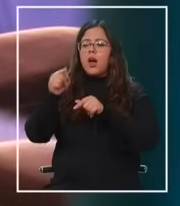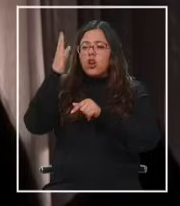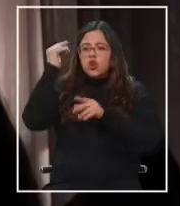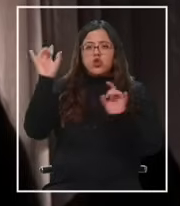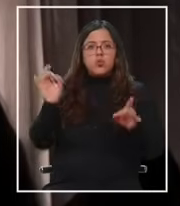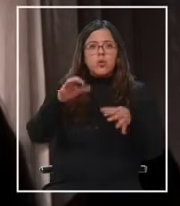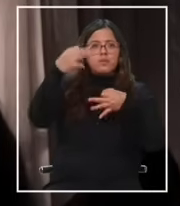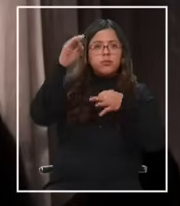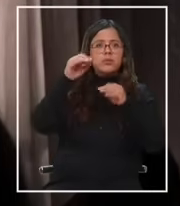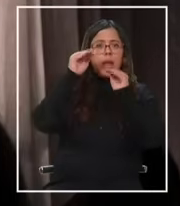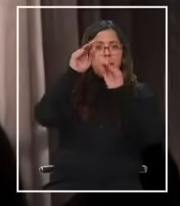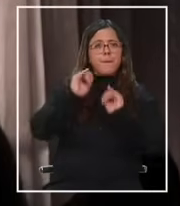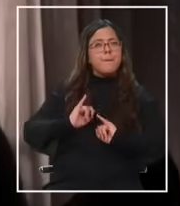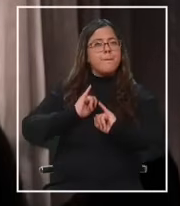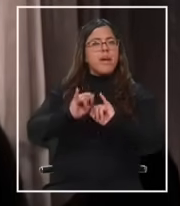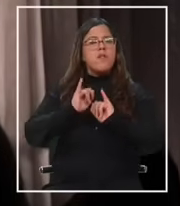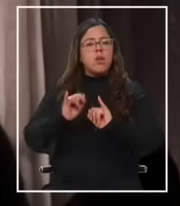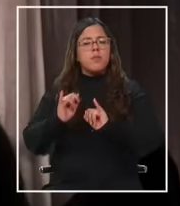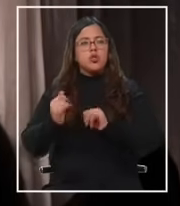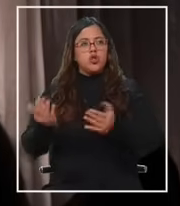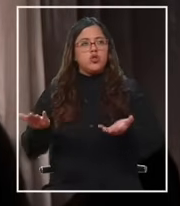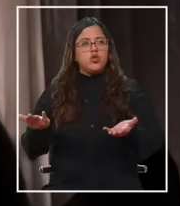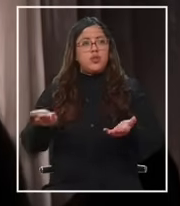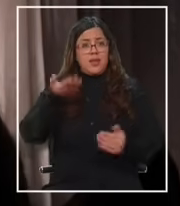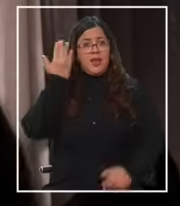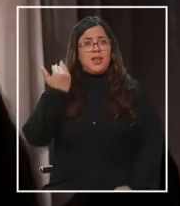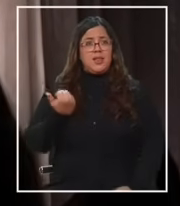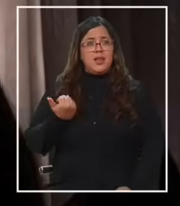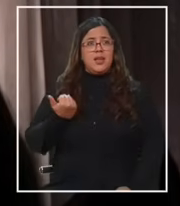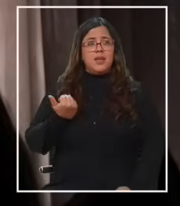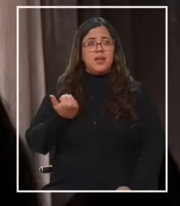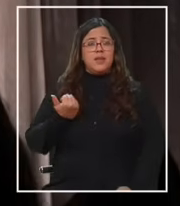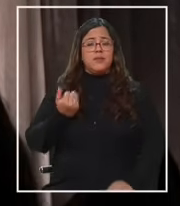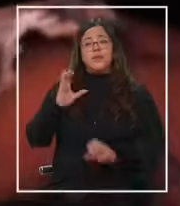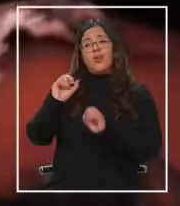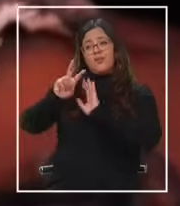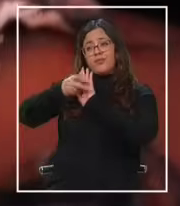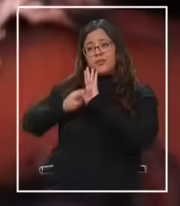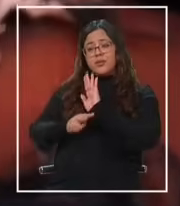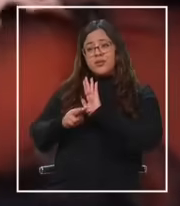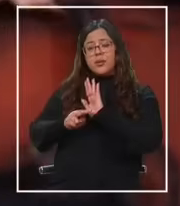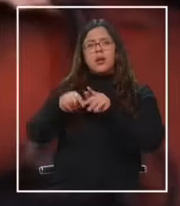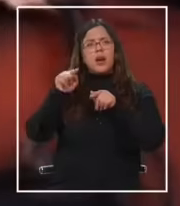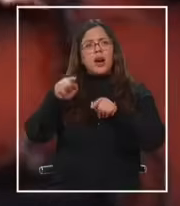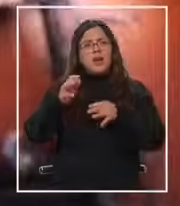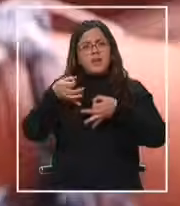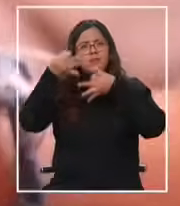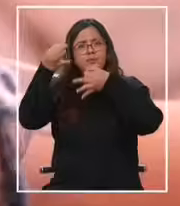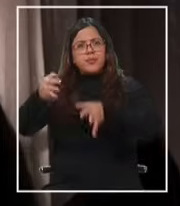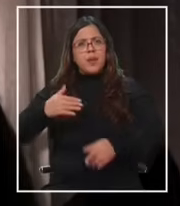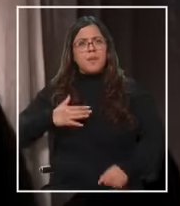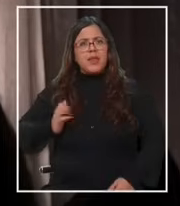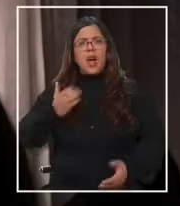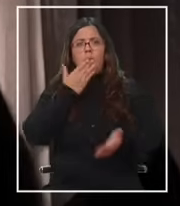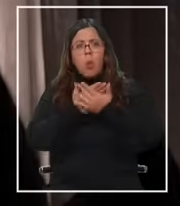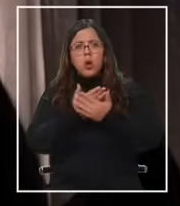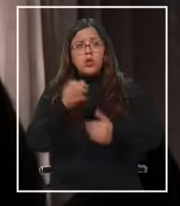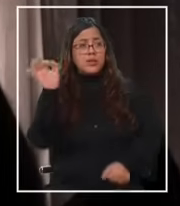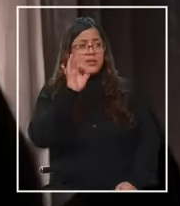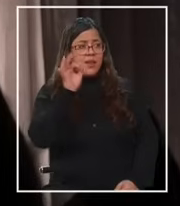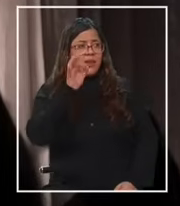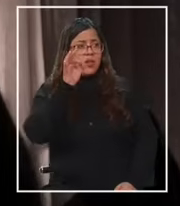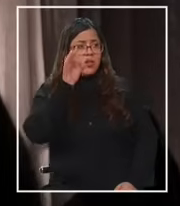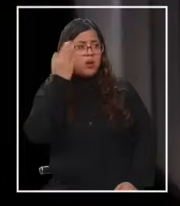ficha contiene la misma información o está modificada? Recién le fue entregada a PDI el sábado.